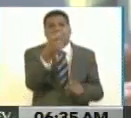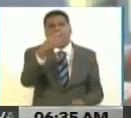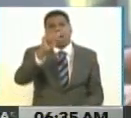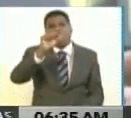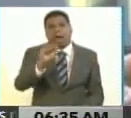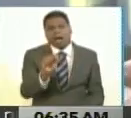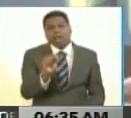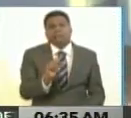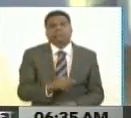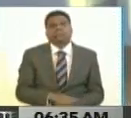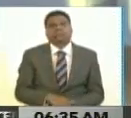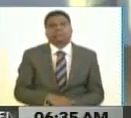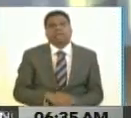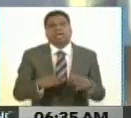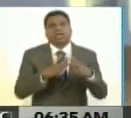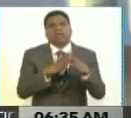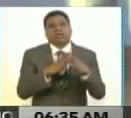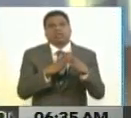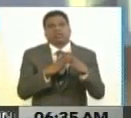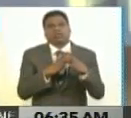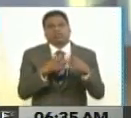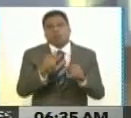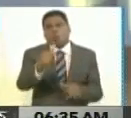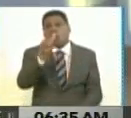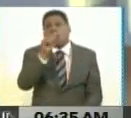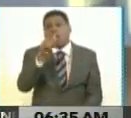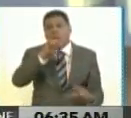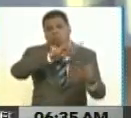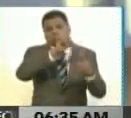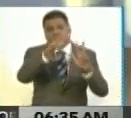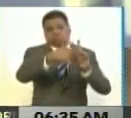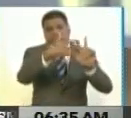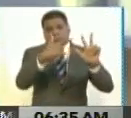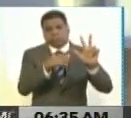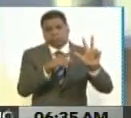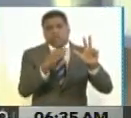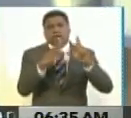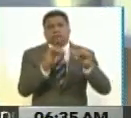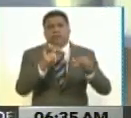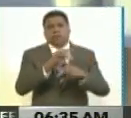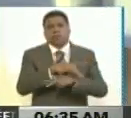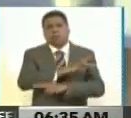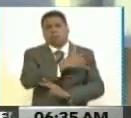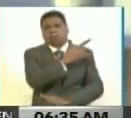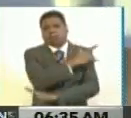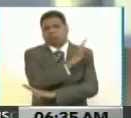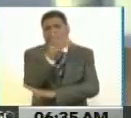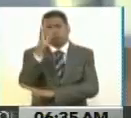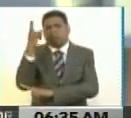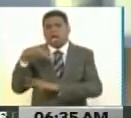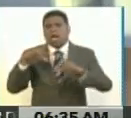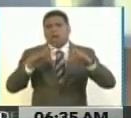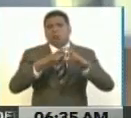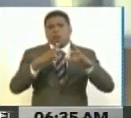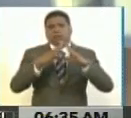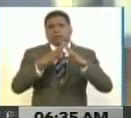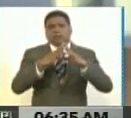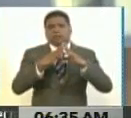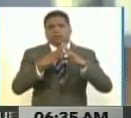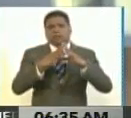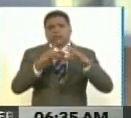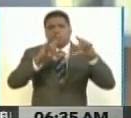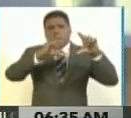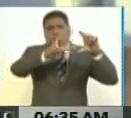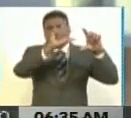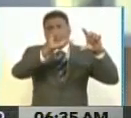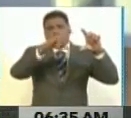tenemos también todos los recursos hídricos y la biodiversidad de la Amazonía, que es probablemente la guerra del futuro, la